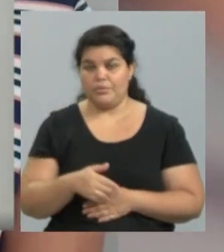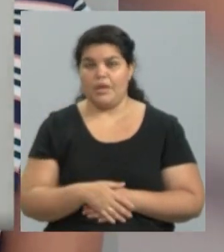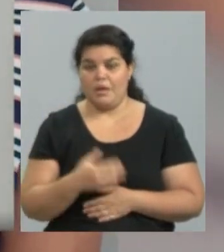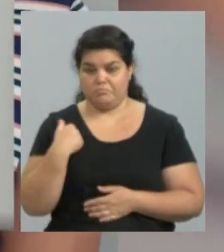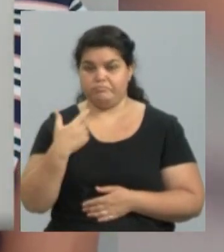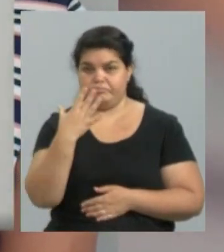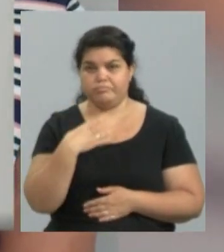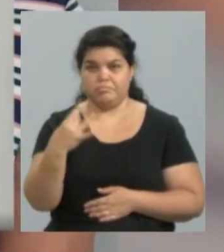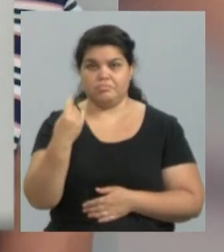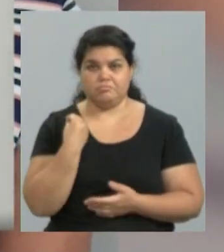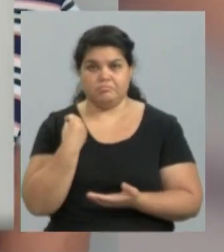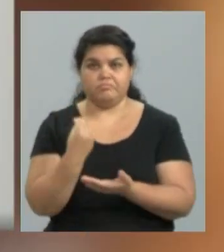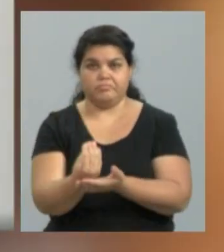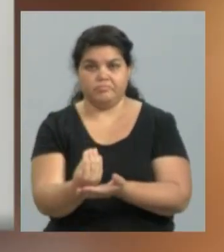para